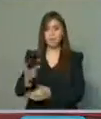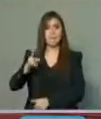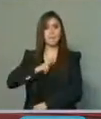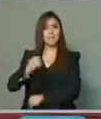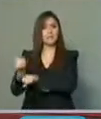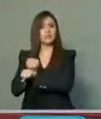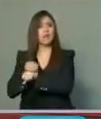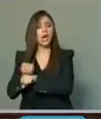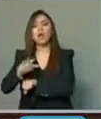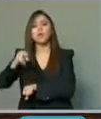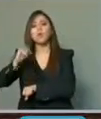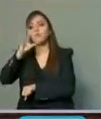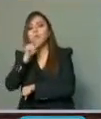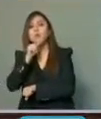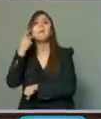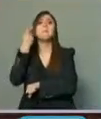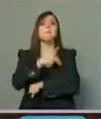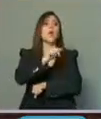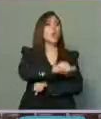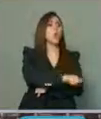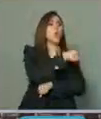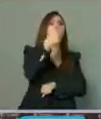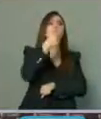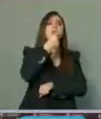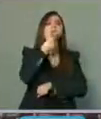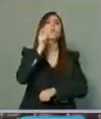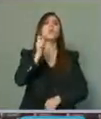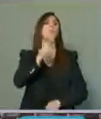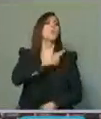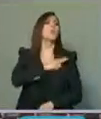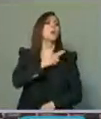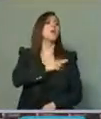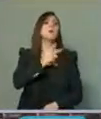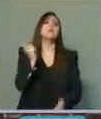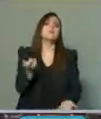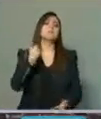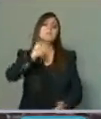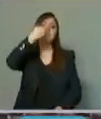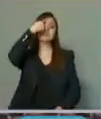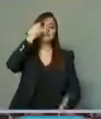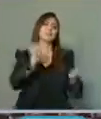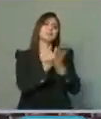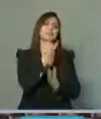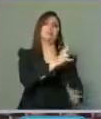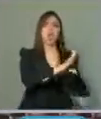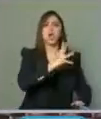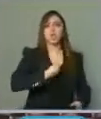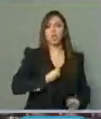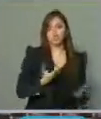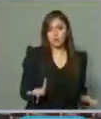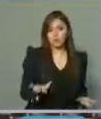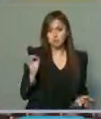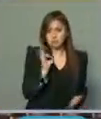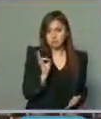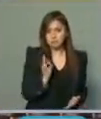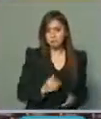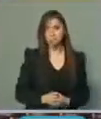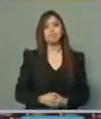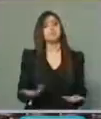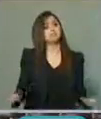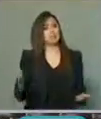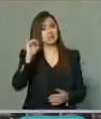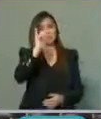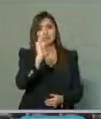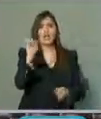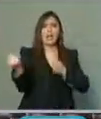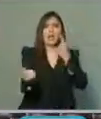quizá también, ¿no? Claro, es que todo de verdad es un juego colectivo. Todo el tiempo estamos inspirando a los niños que nos ven en la